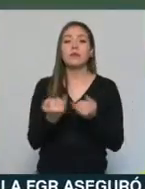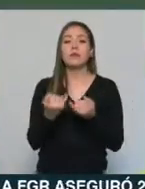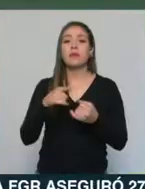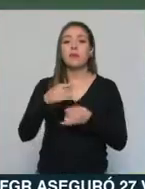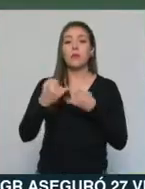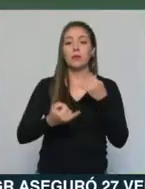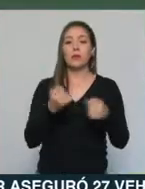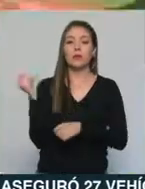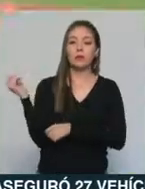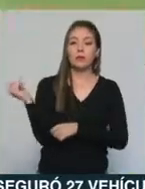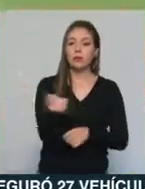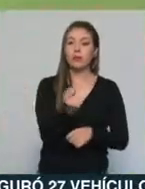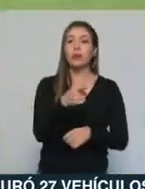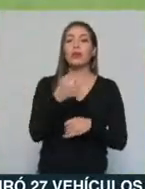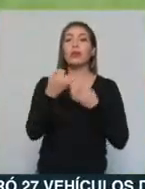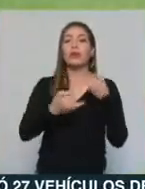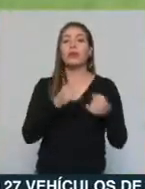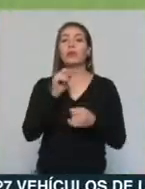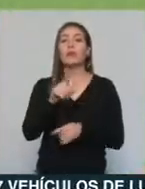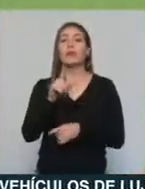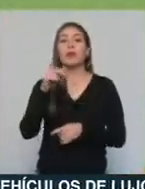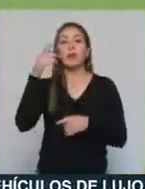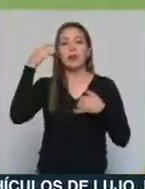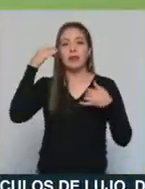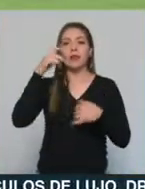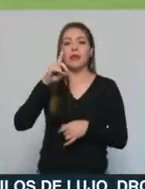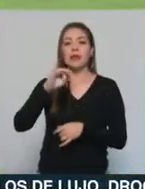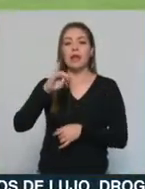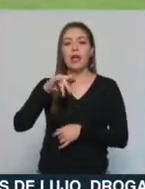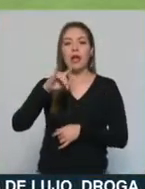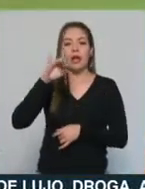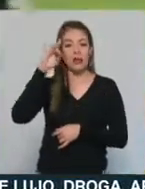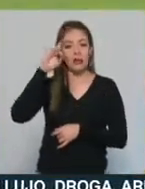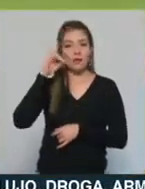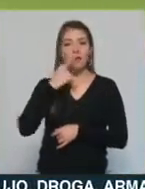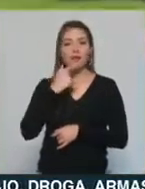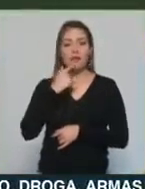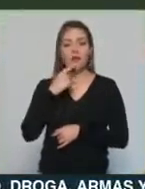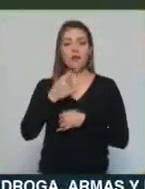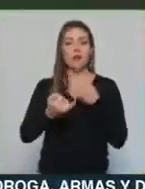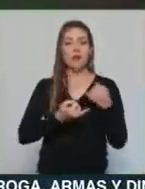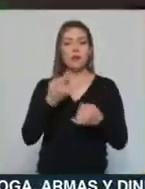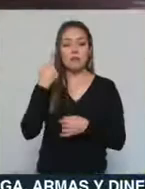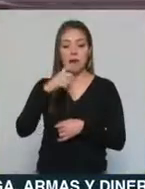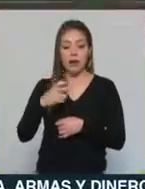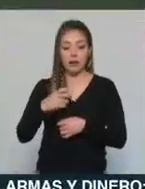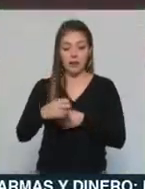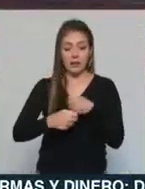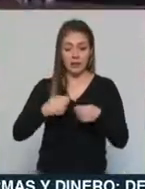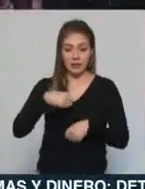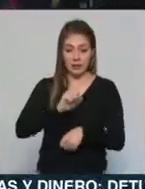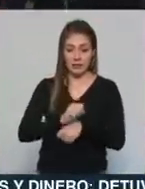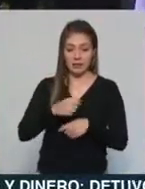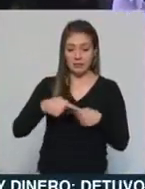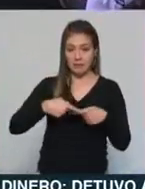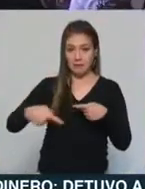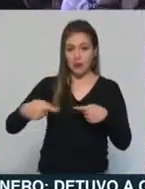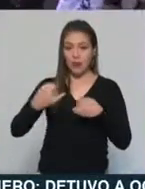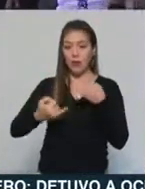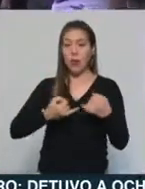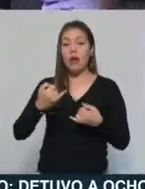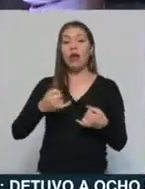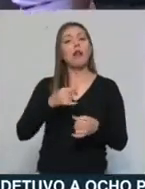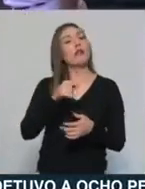tenía prevista entre Diablos Rojos del México y Algodoneros del Unión Laguna, prevista para esta semana en la Ciudad de México, quedó cancelada debido a